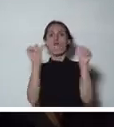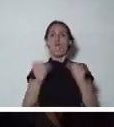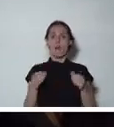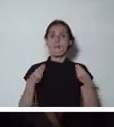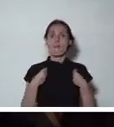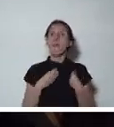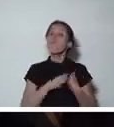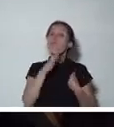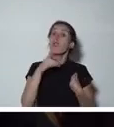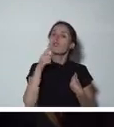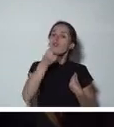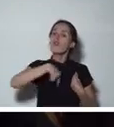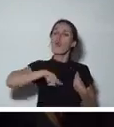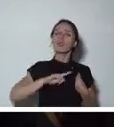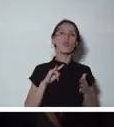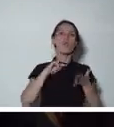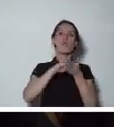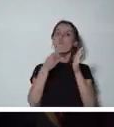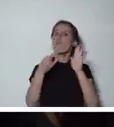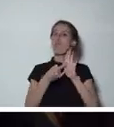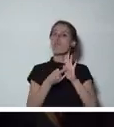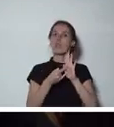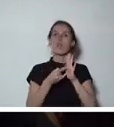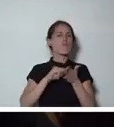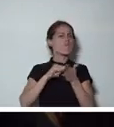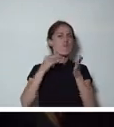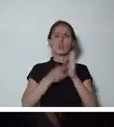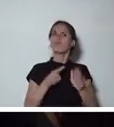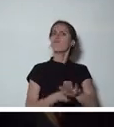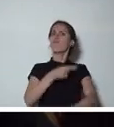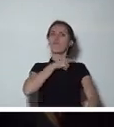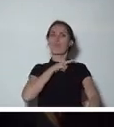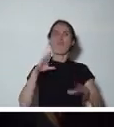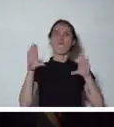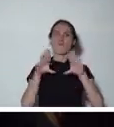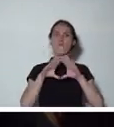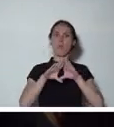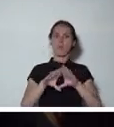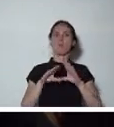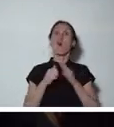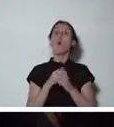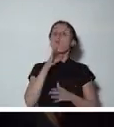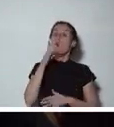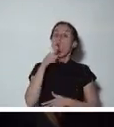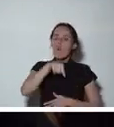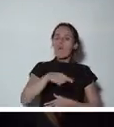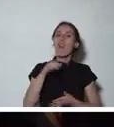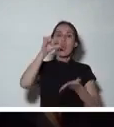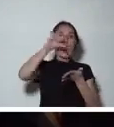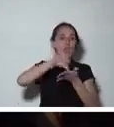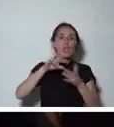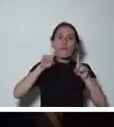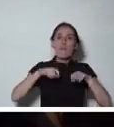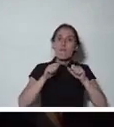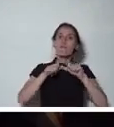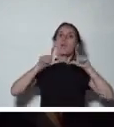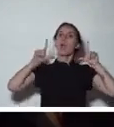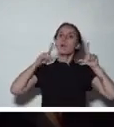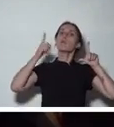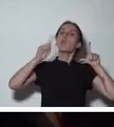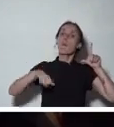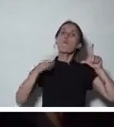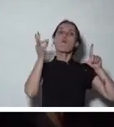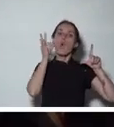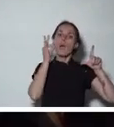estamos haciendo un proyecto que es radicalmente feminista y que pone en el centro Las proyectos las políticas públicas que son